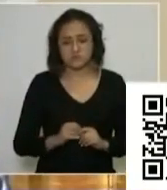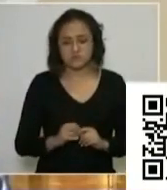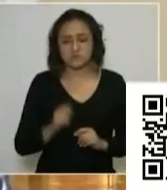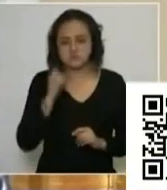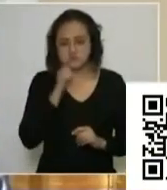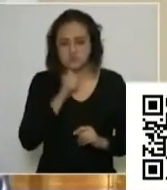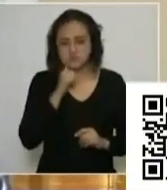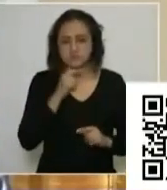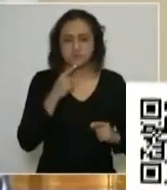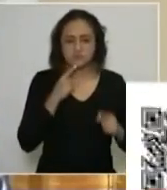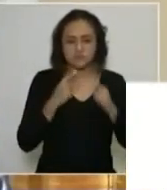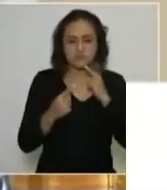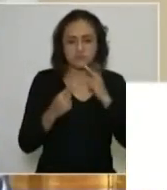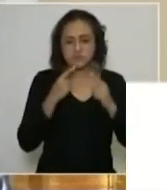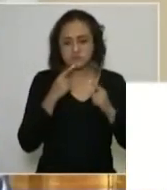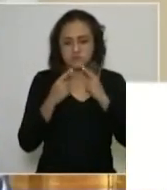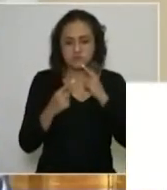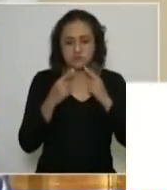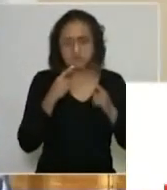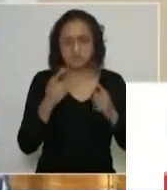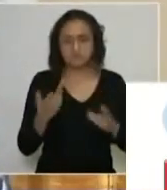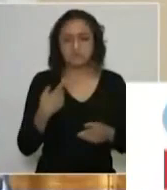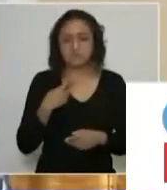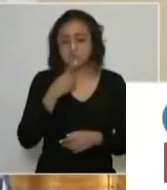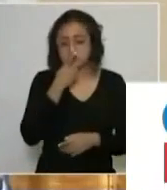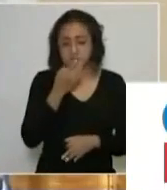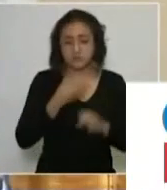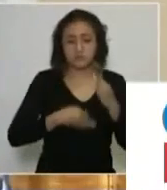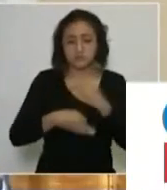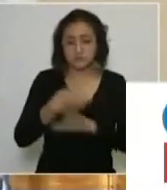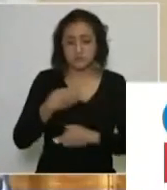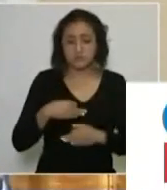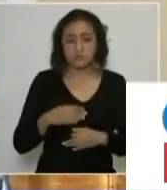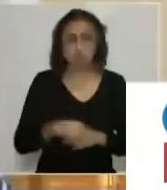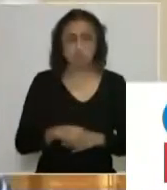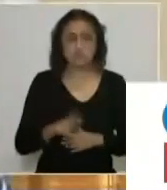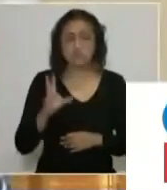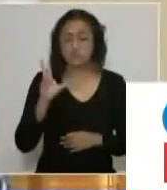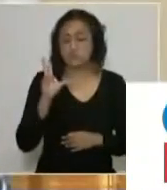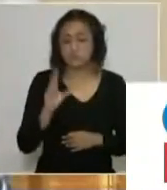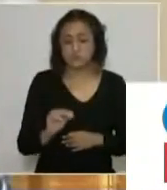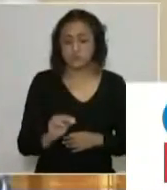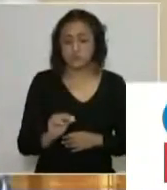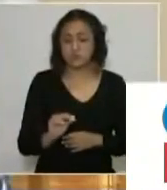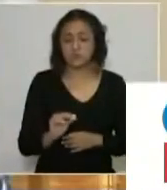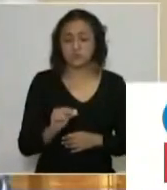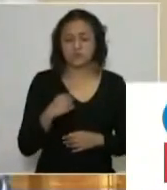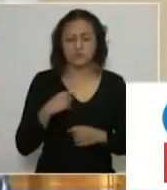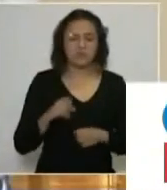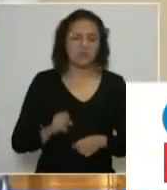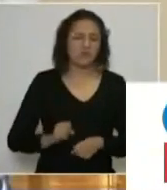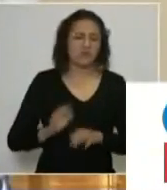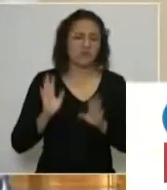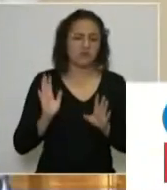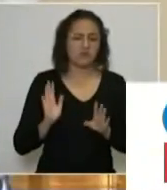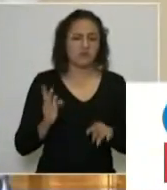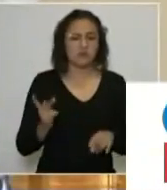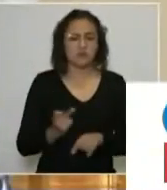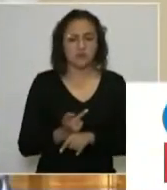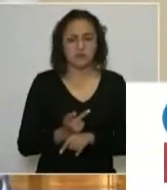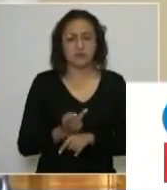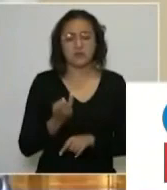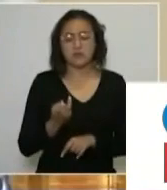siempre dialogando. Pero se los digo a todos, no vamos nosotros a permitir este tipo